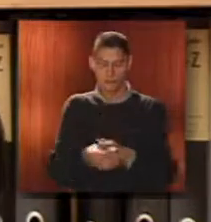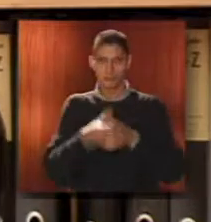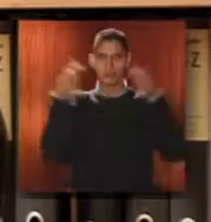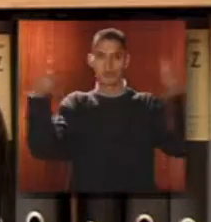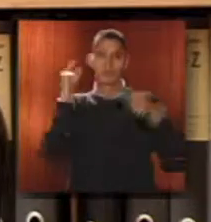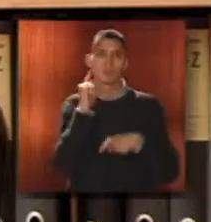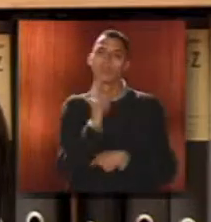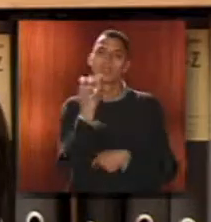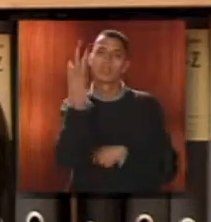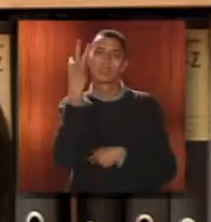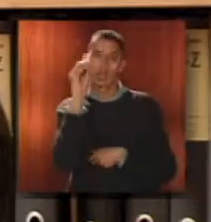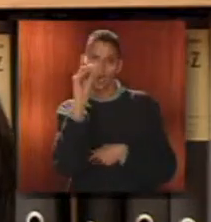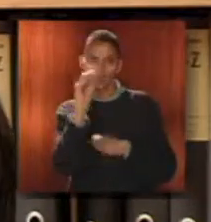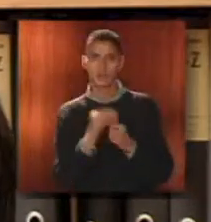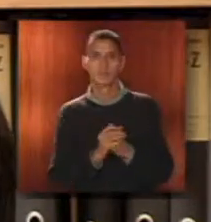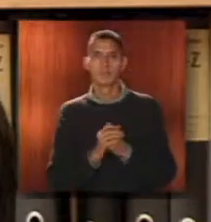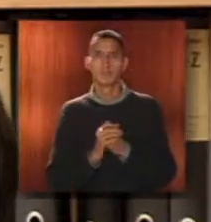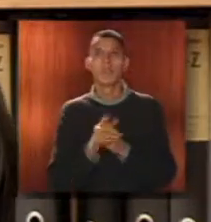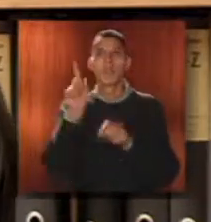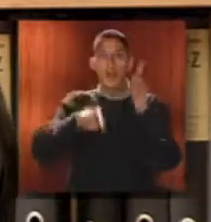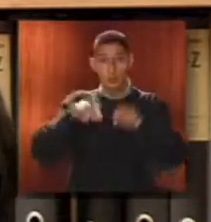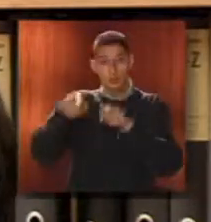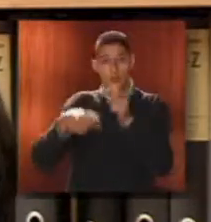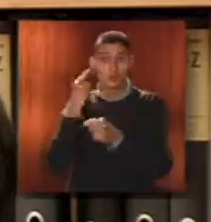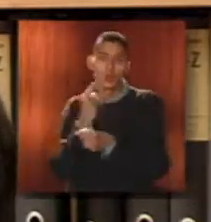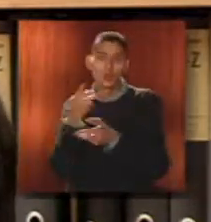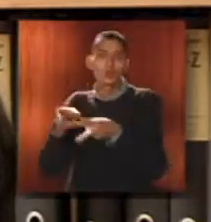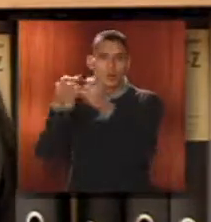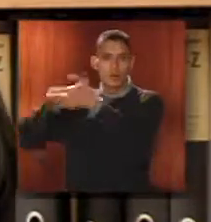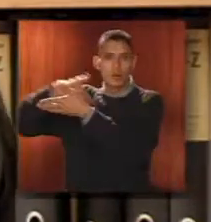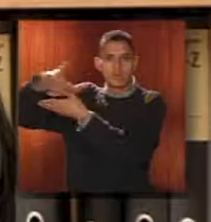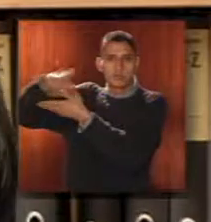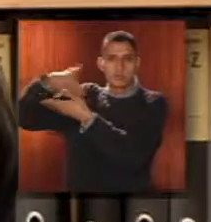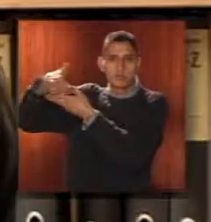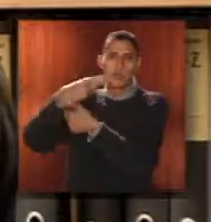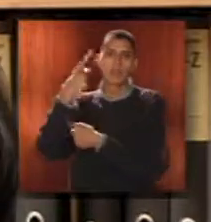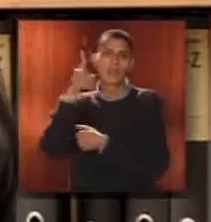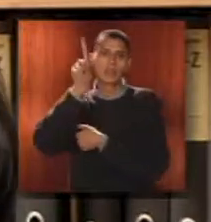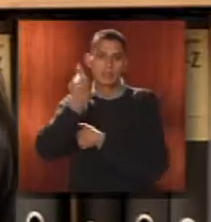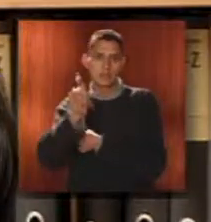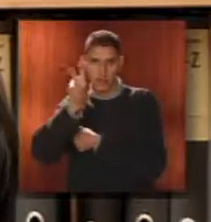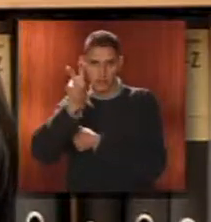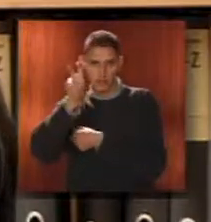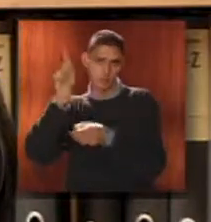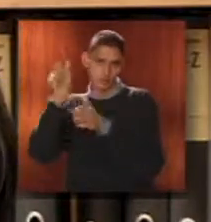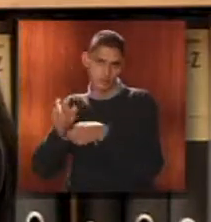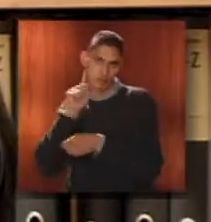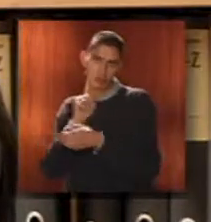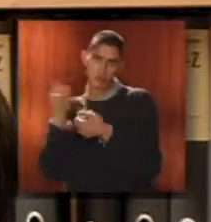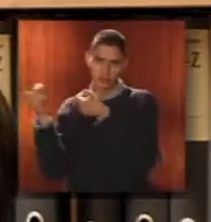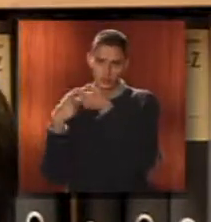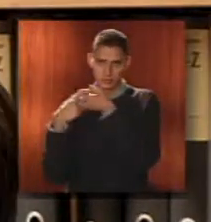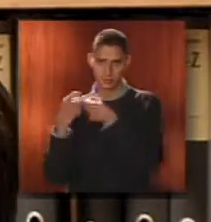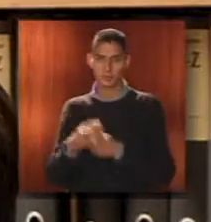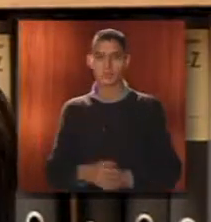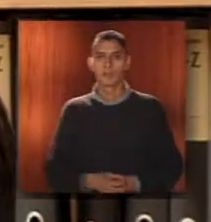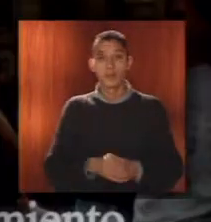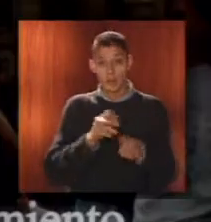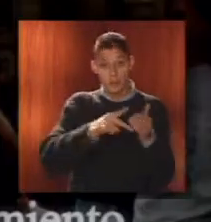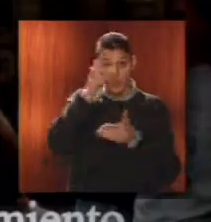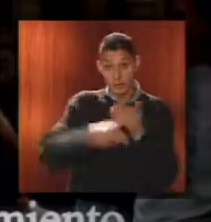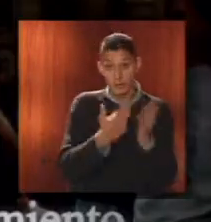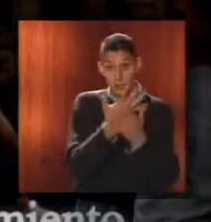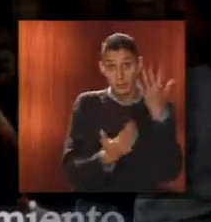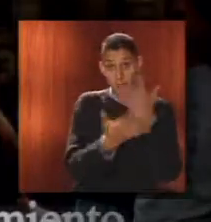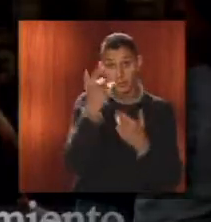seis, hoy tenemos treinta y han solicitado inscripción 17 personas.